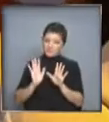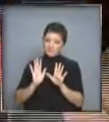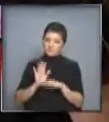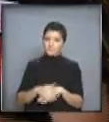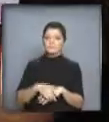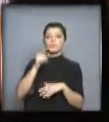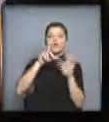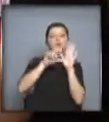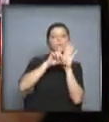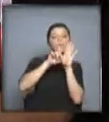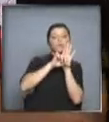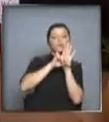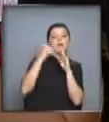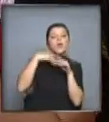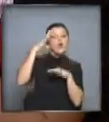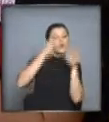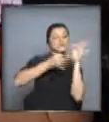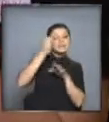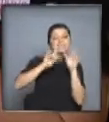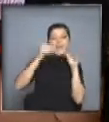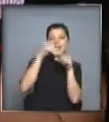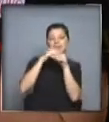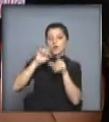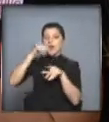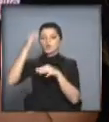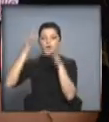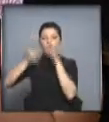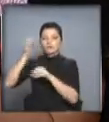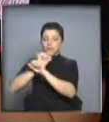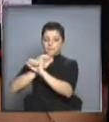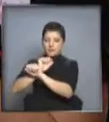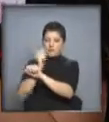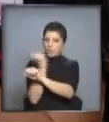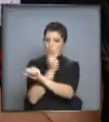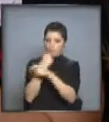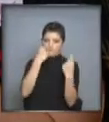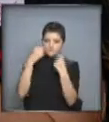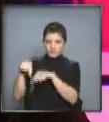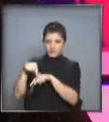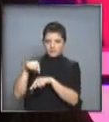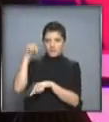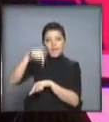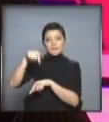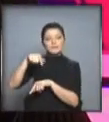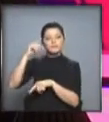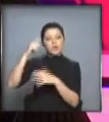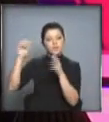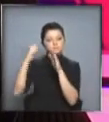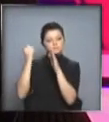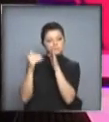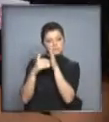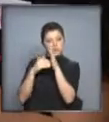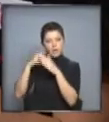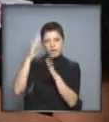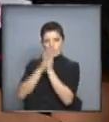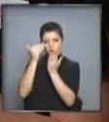electoral y otra cosa es la justicia penal. La justicia penal se rige por tratados internacionales que tienen jerarquía constitucional. Entonces,